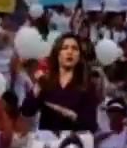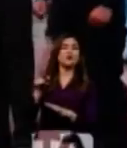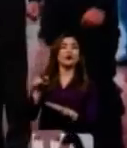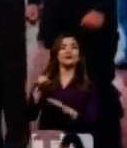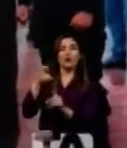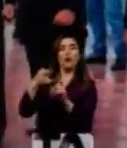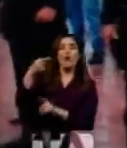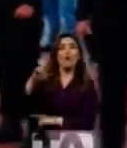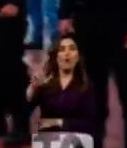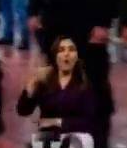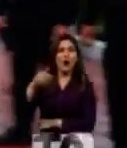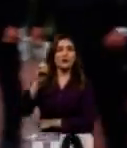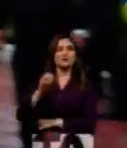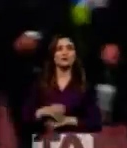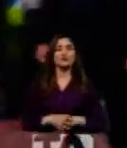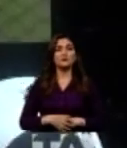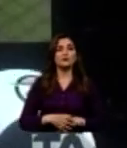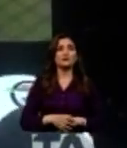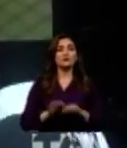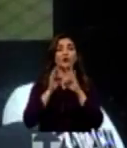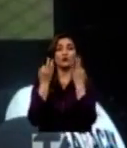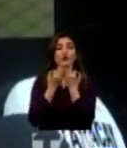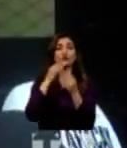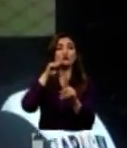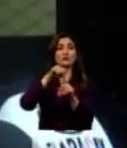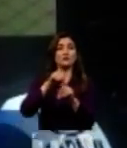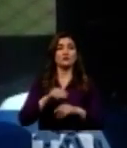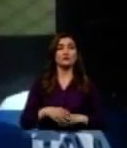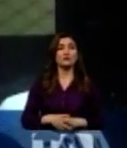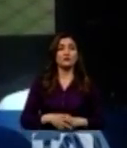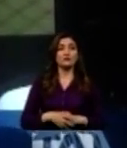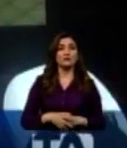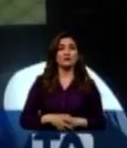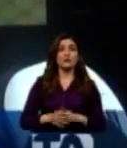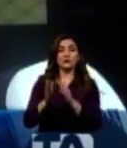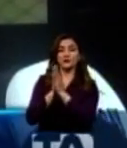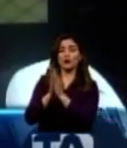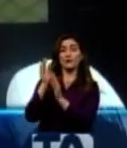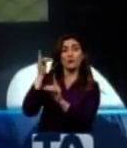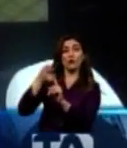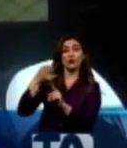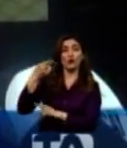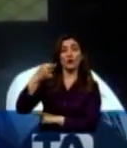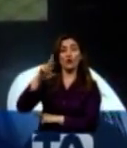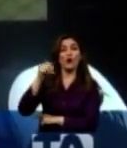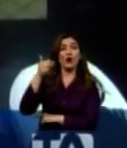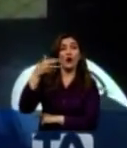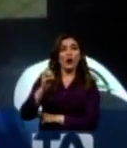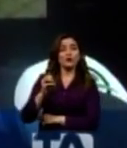gente, a quien la familia le envía este mensaje. Mi petición para el señor Guacho, se ponga la mano en el